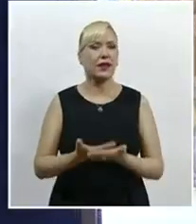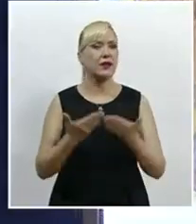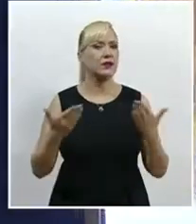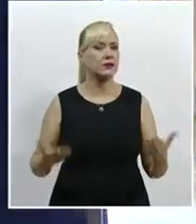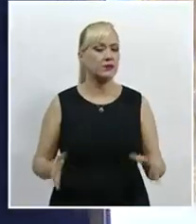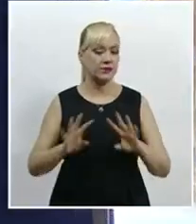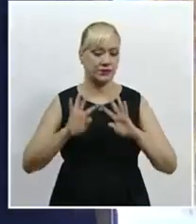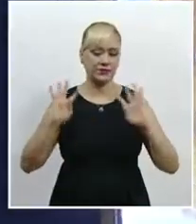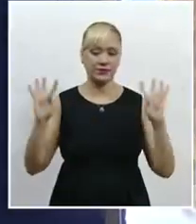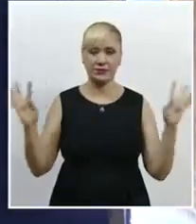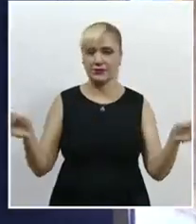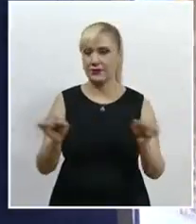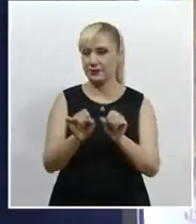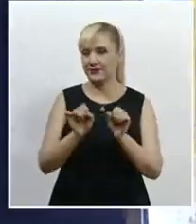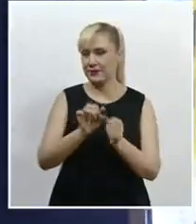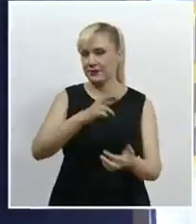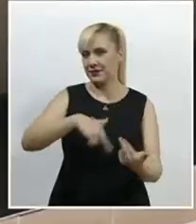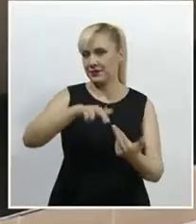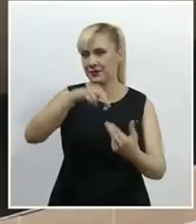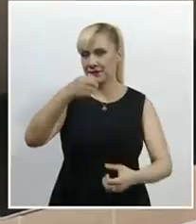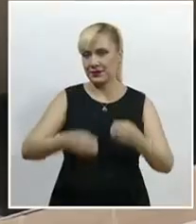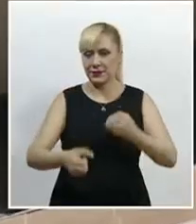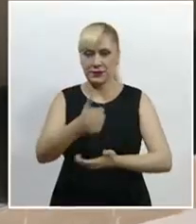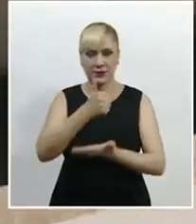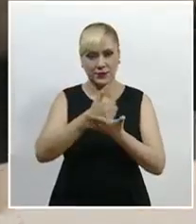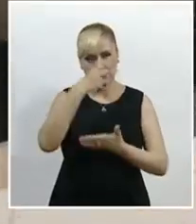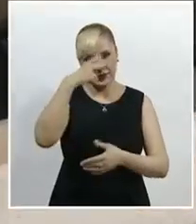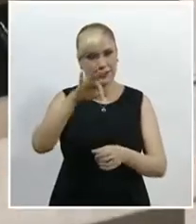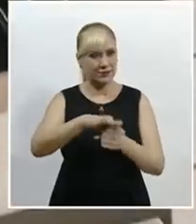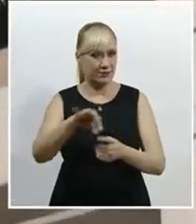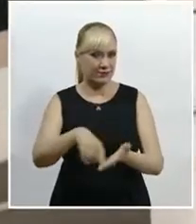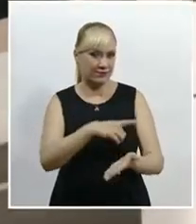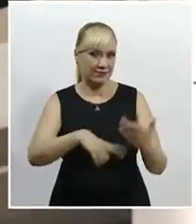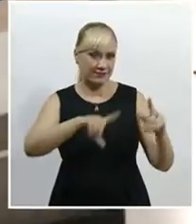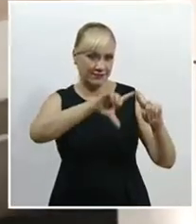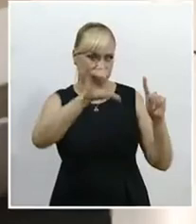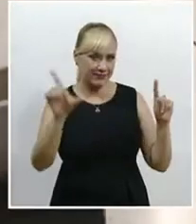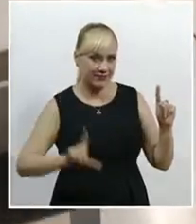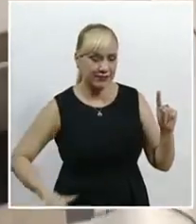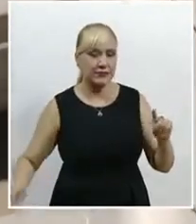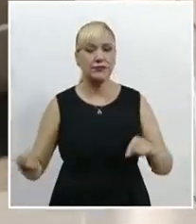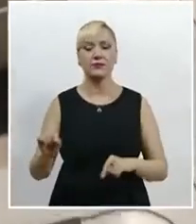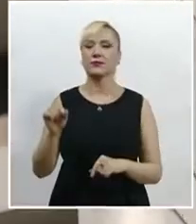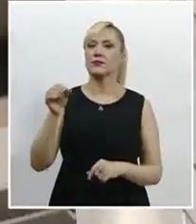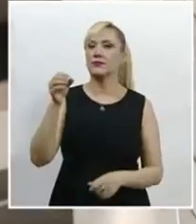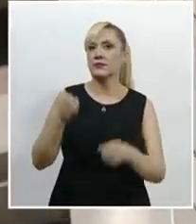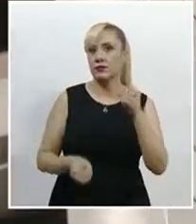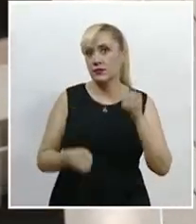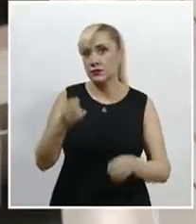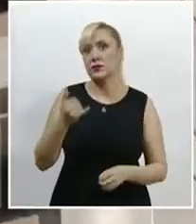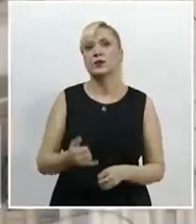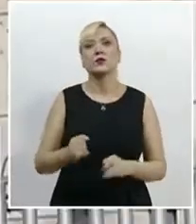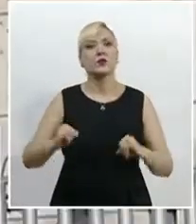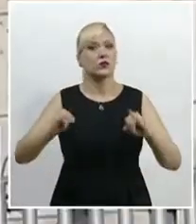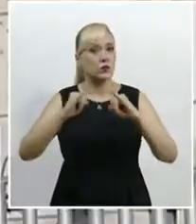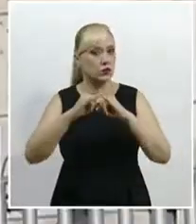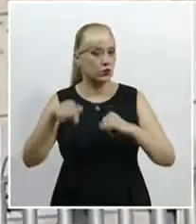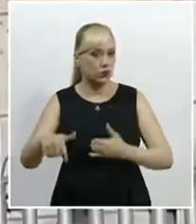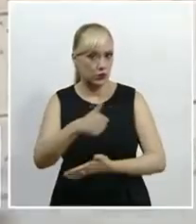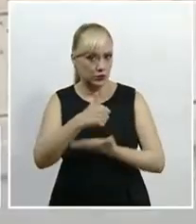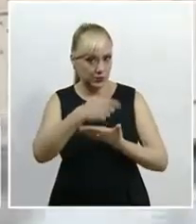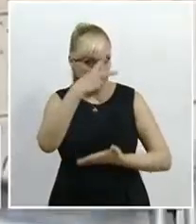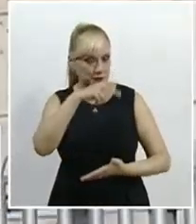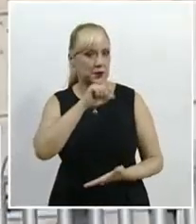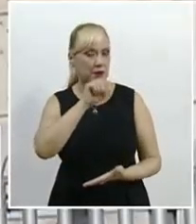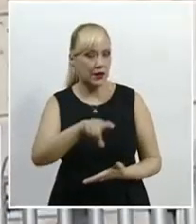Integrantes de la Sala Regional Ciudad de México, del Tribunal Electoral del Poder Judicial de la Federación, del Tribunal y el Instituto Electoral de la capital del